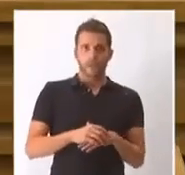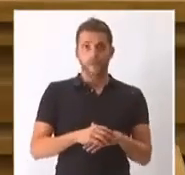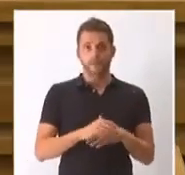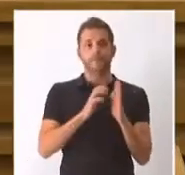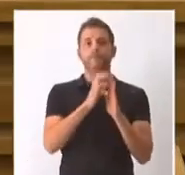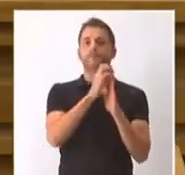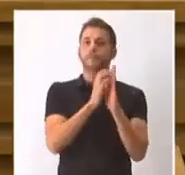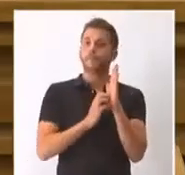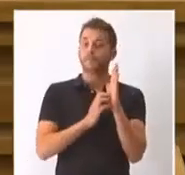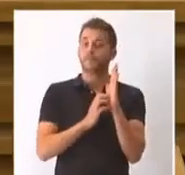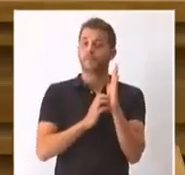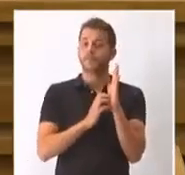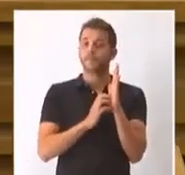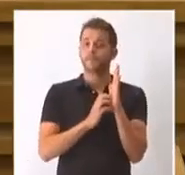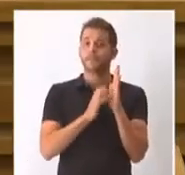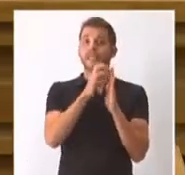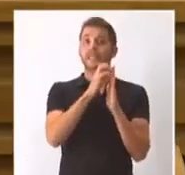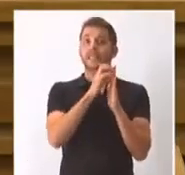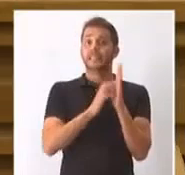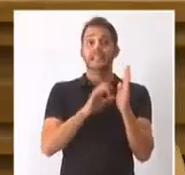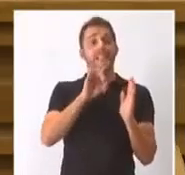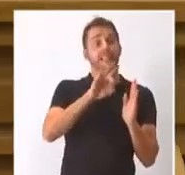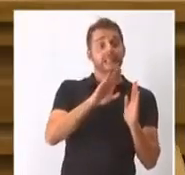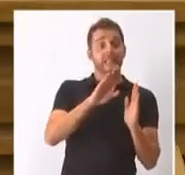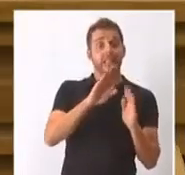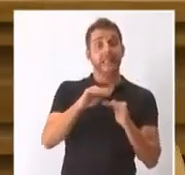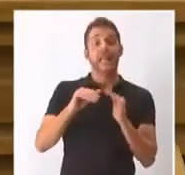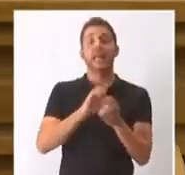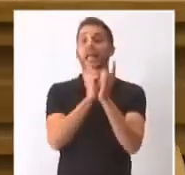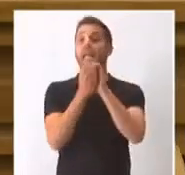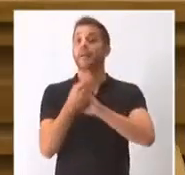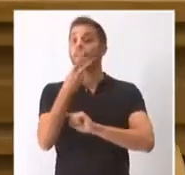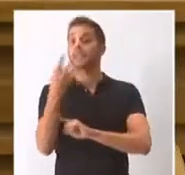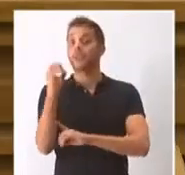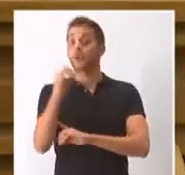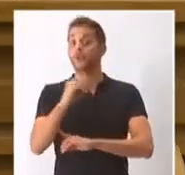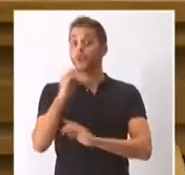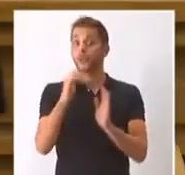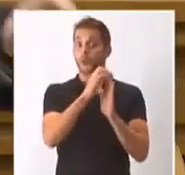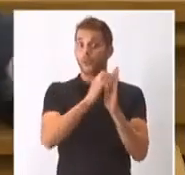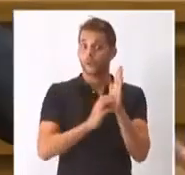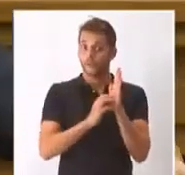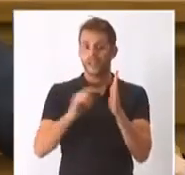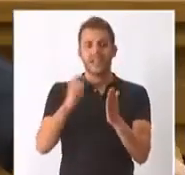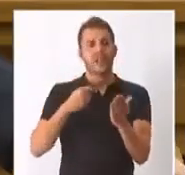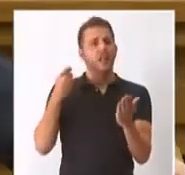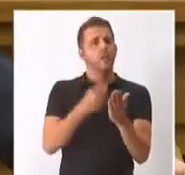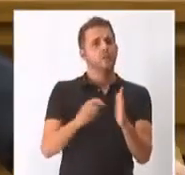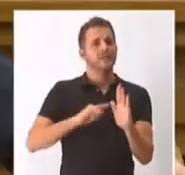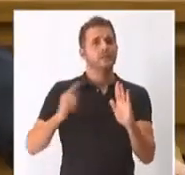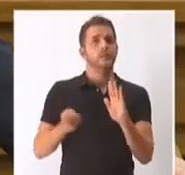15 del 15 al 25 por ciento aumentando lo esta deducción de la cuota íntegra autonómica